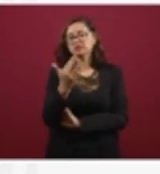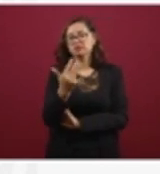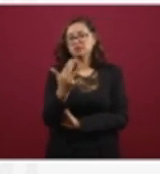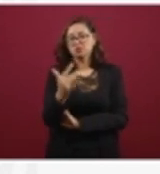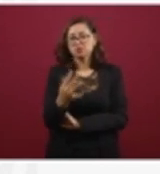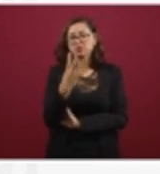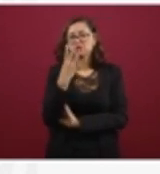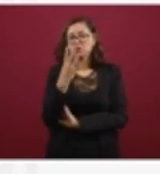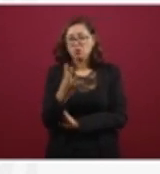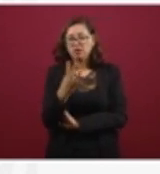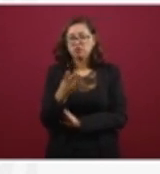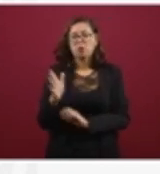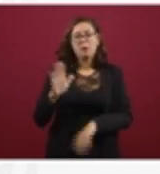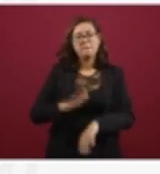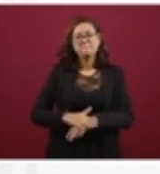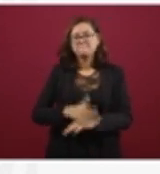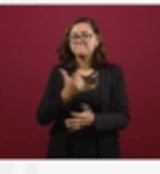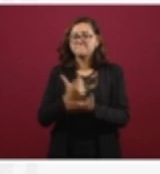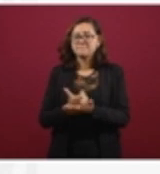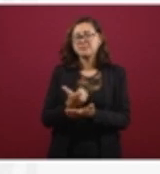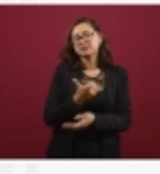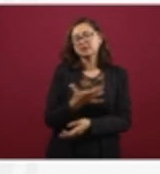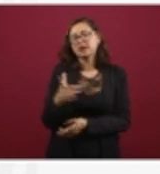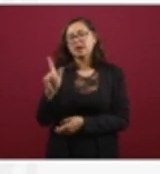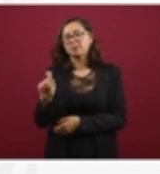17 pesos con 54 centavos por litro, mientras que la más cara en